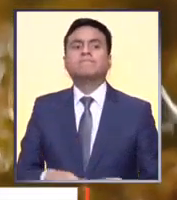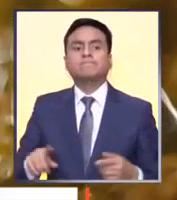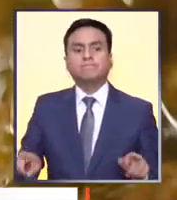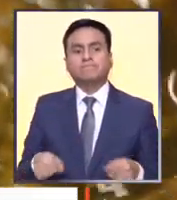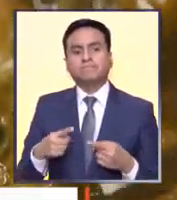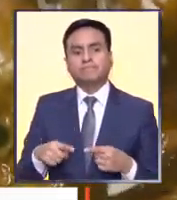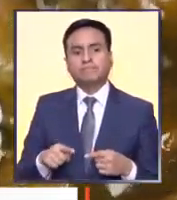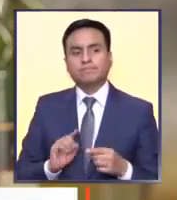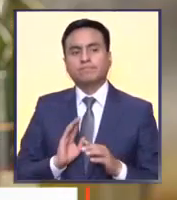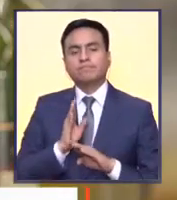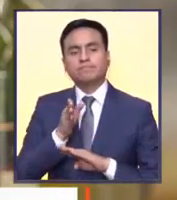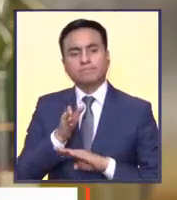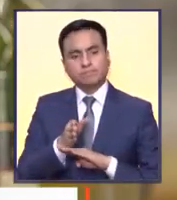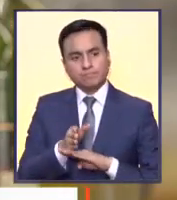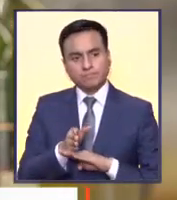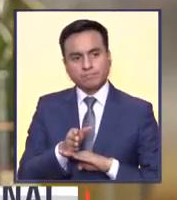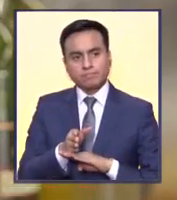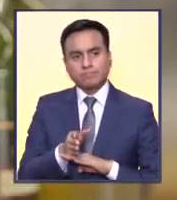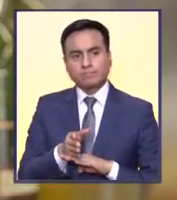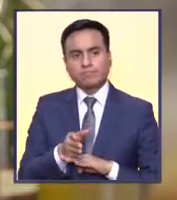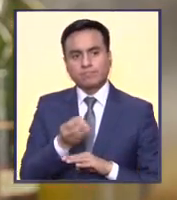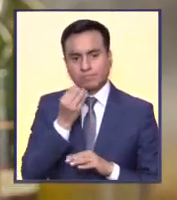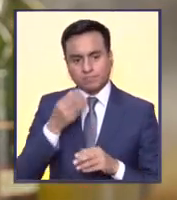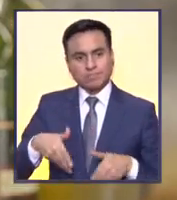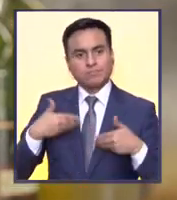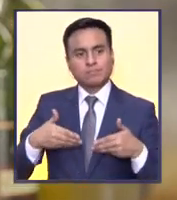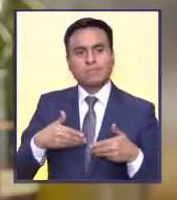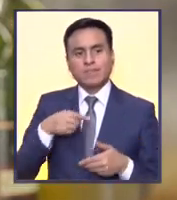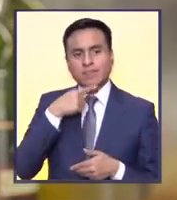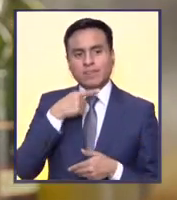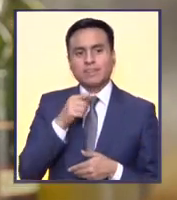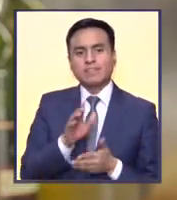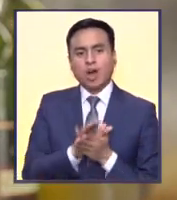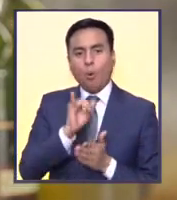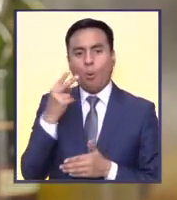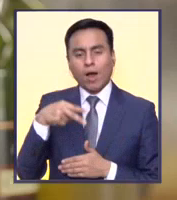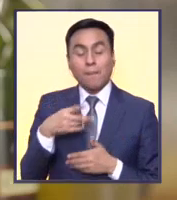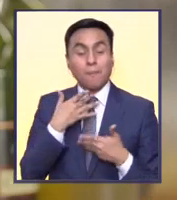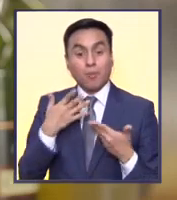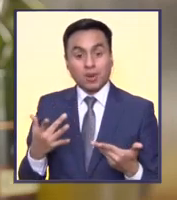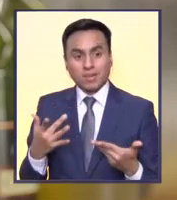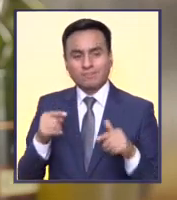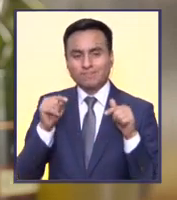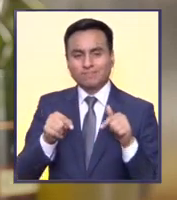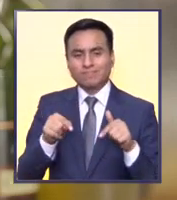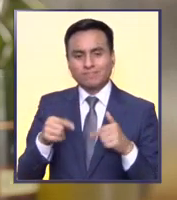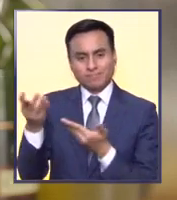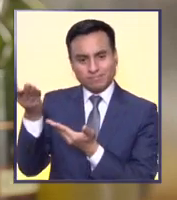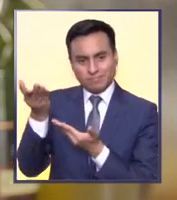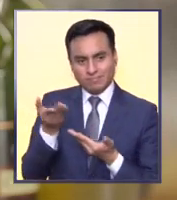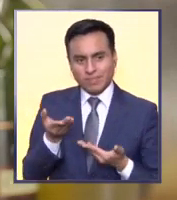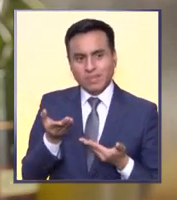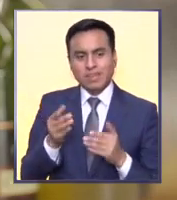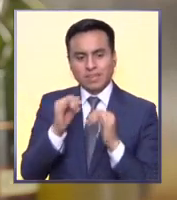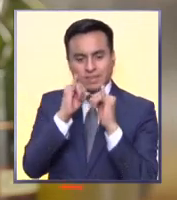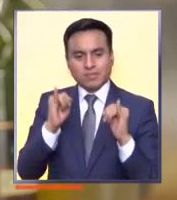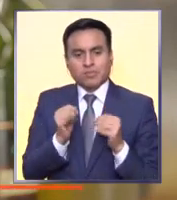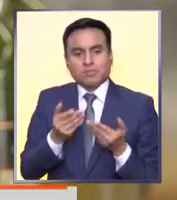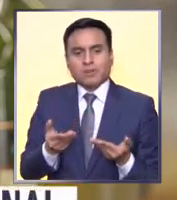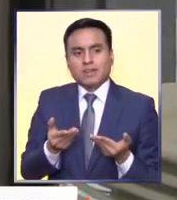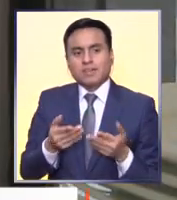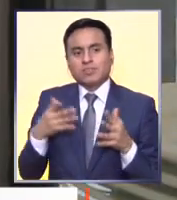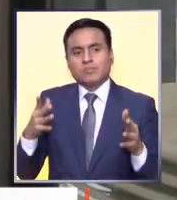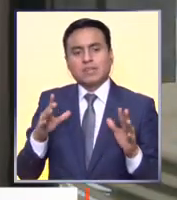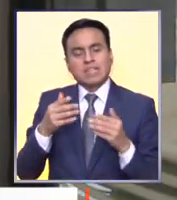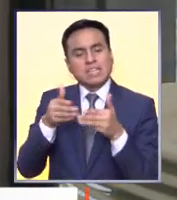Hay que ir a comer con ganas a Café San Juan. ¿Por qué? Porque aquí te vamos a recibir con un estilo súper